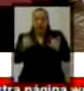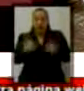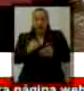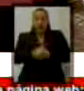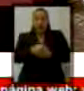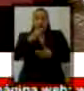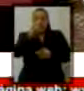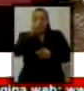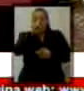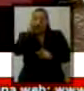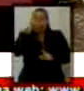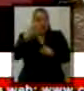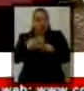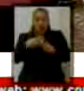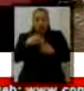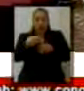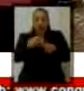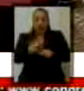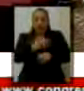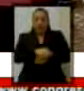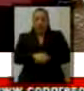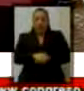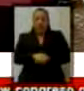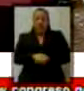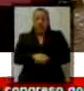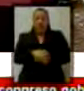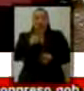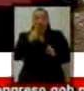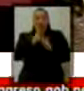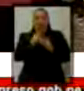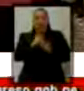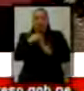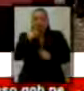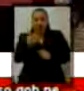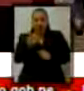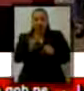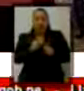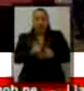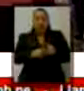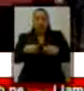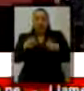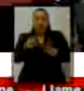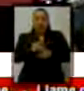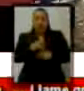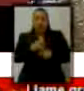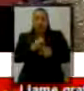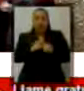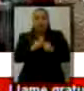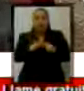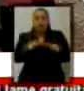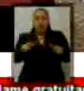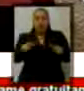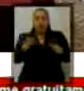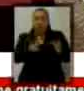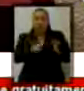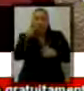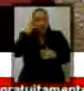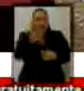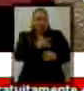El psicológico, como les estaba mencionando, insultos, ofensas, aquello que daña el psiquis, la parte